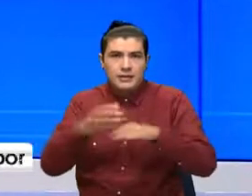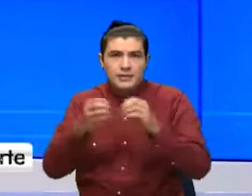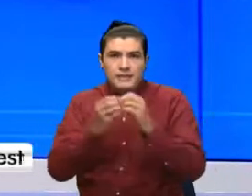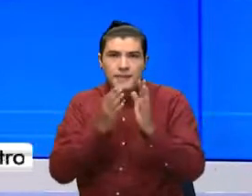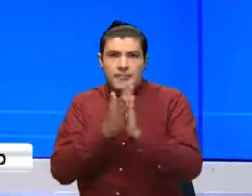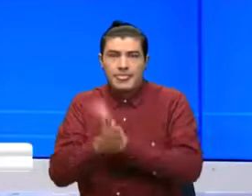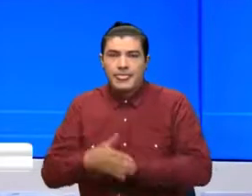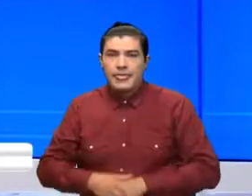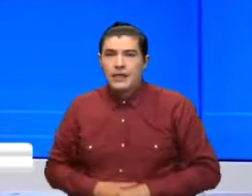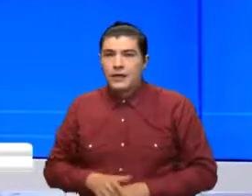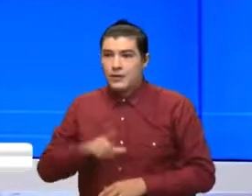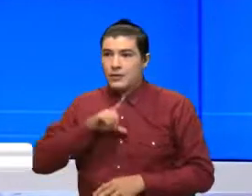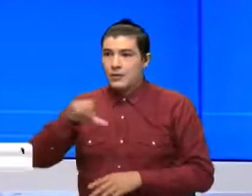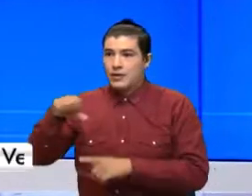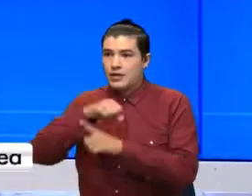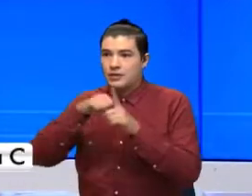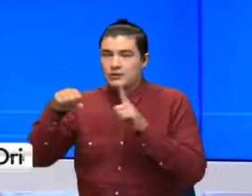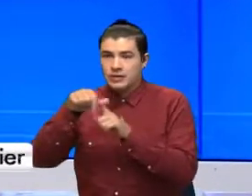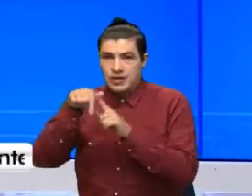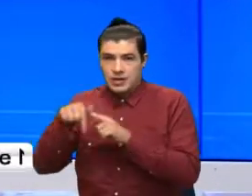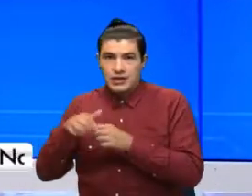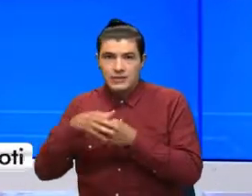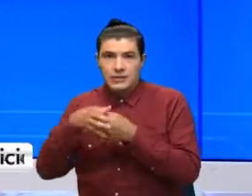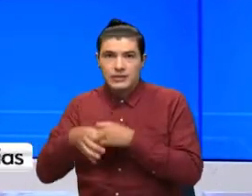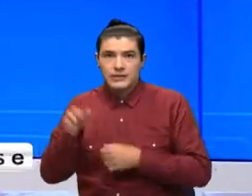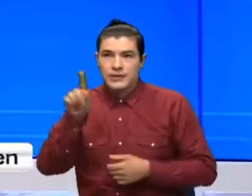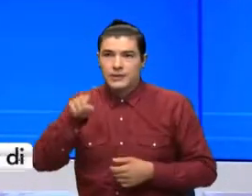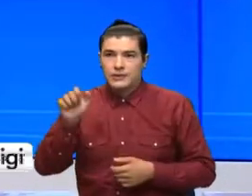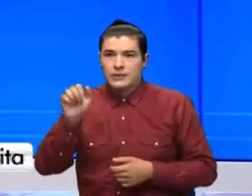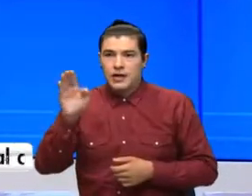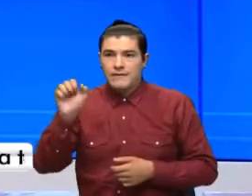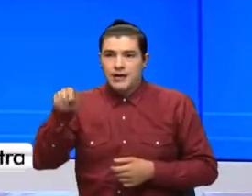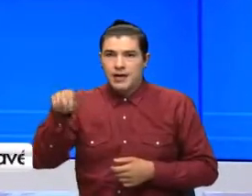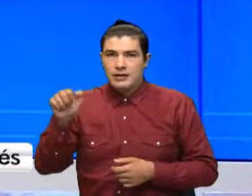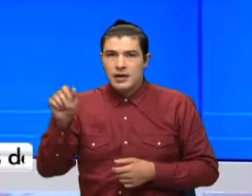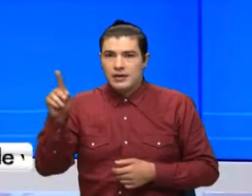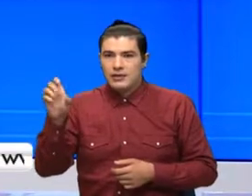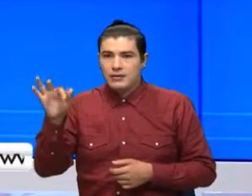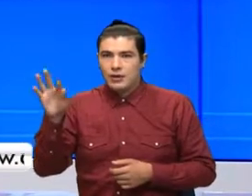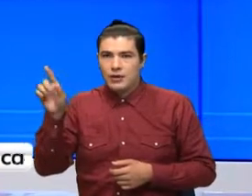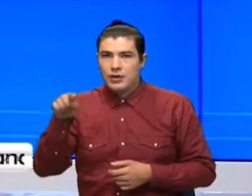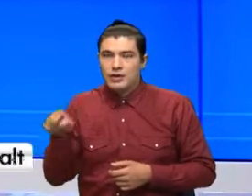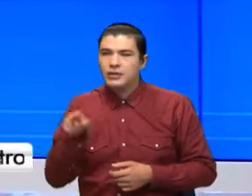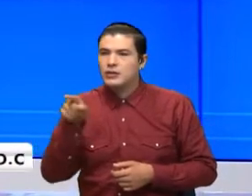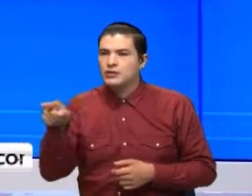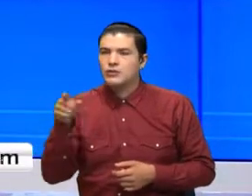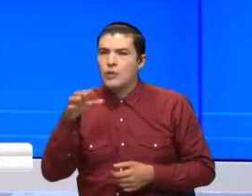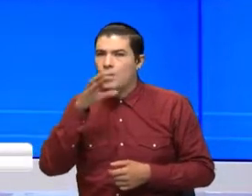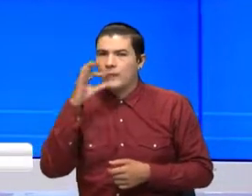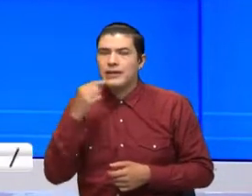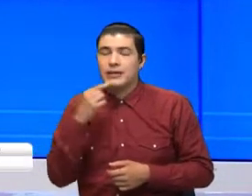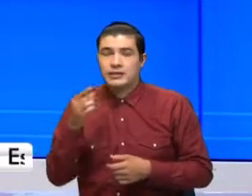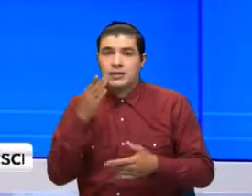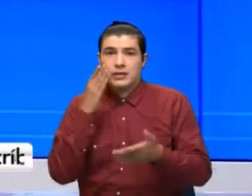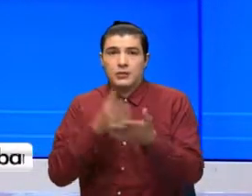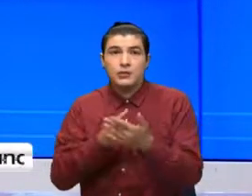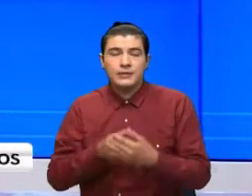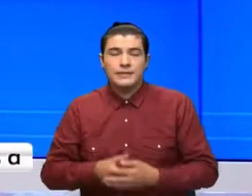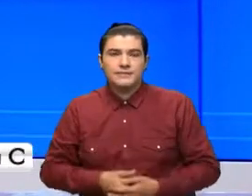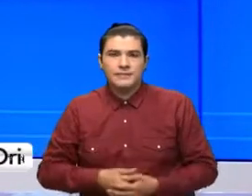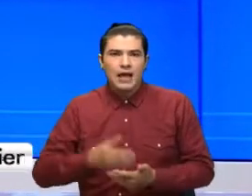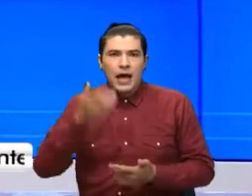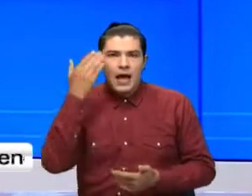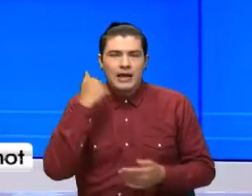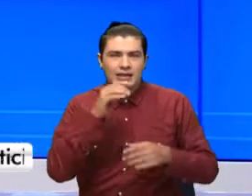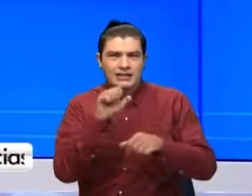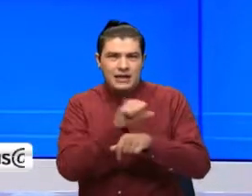Y un líder social del municipio de Sabana de Torres denuncia que con maquinaria de la alcaldía de ese municipio se estaría interviniendo una vía que hace